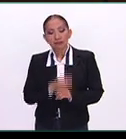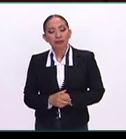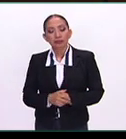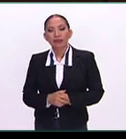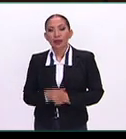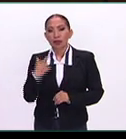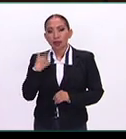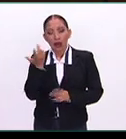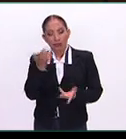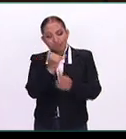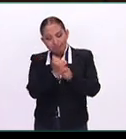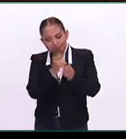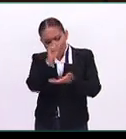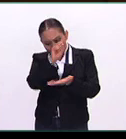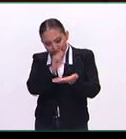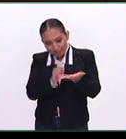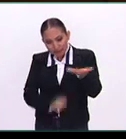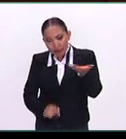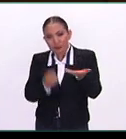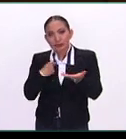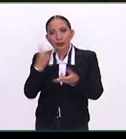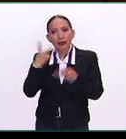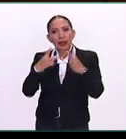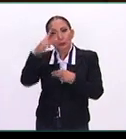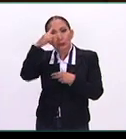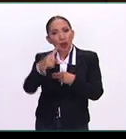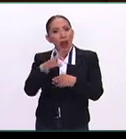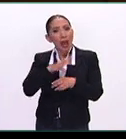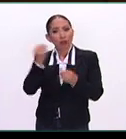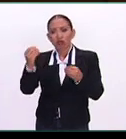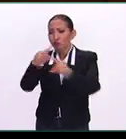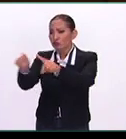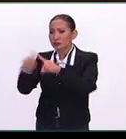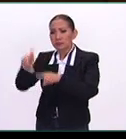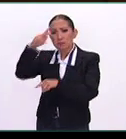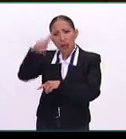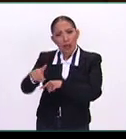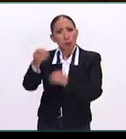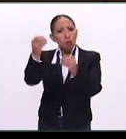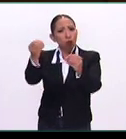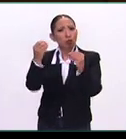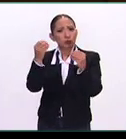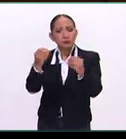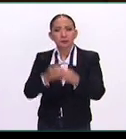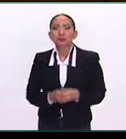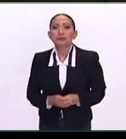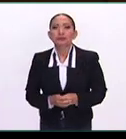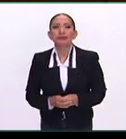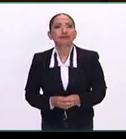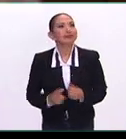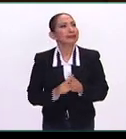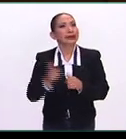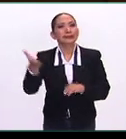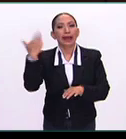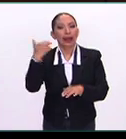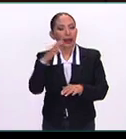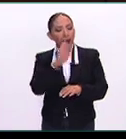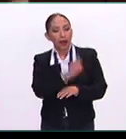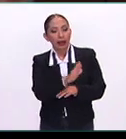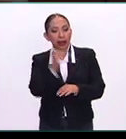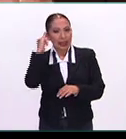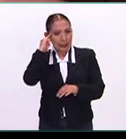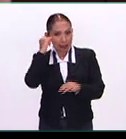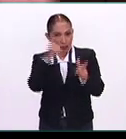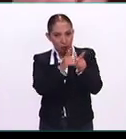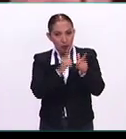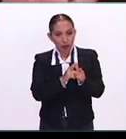había escrito un estudio, Many Mexicos, hay muchos Méxicos, muchos. Desde el tipo étnico,